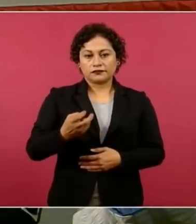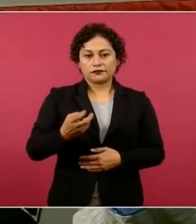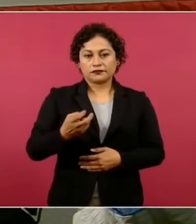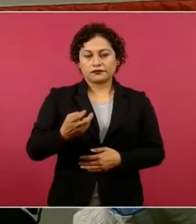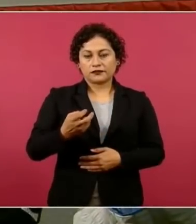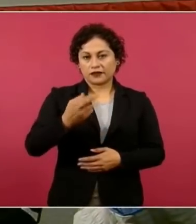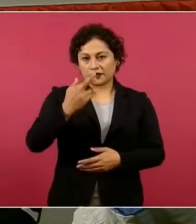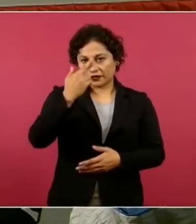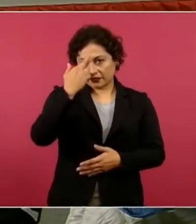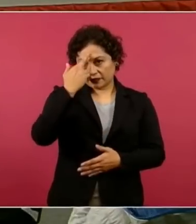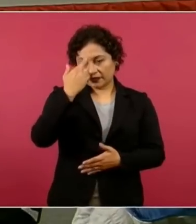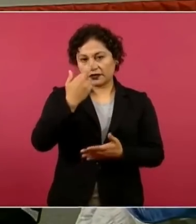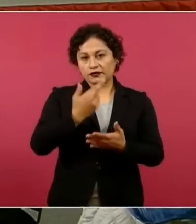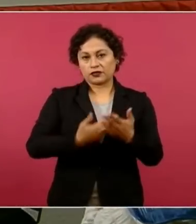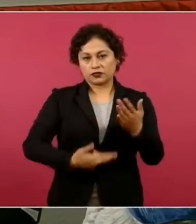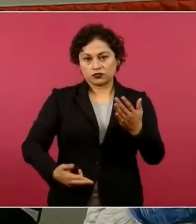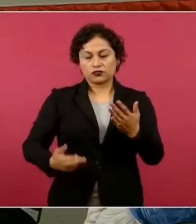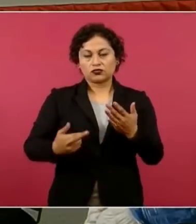del Fuero Federal.